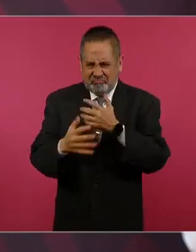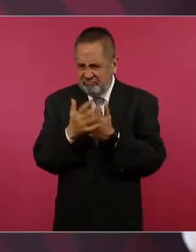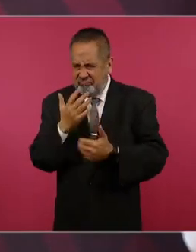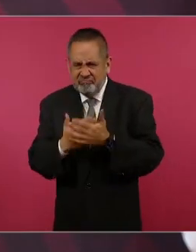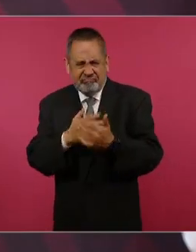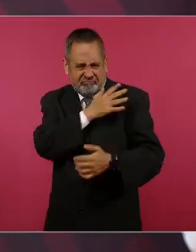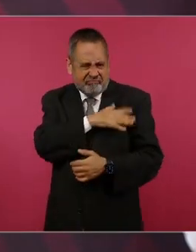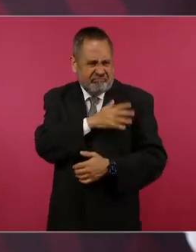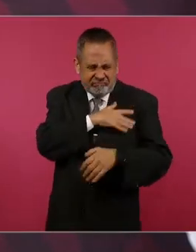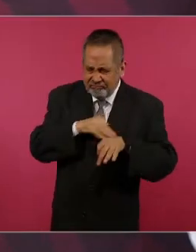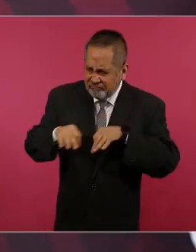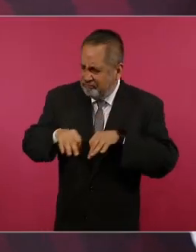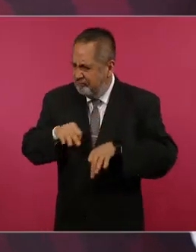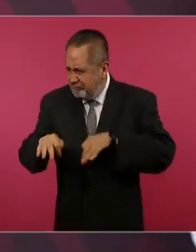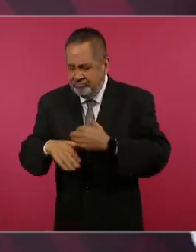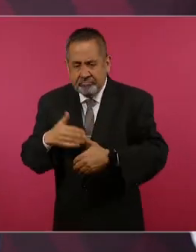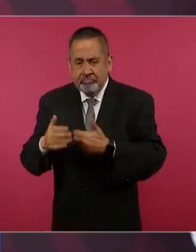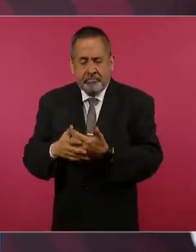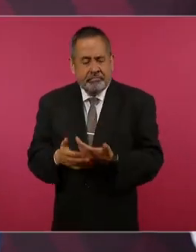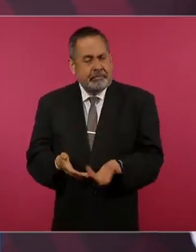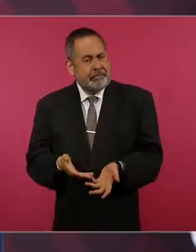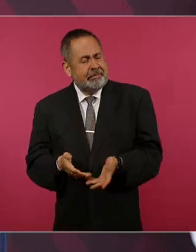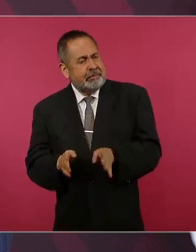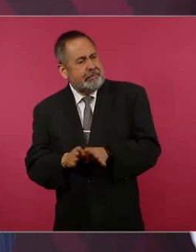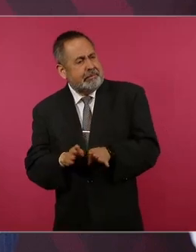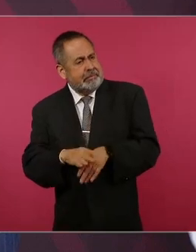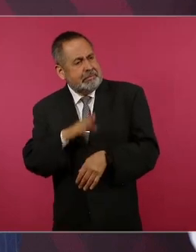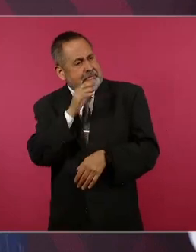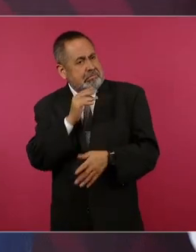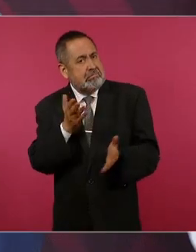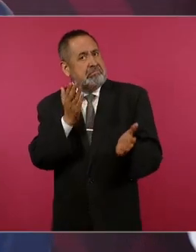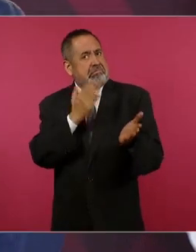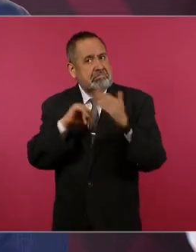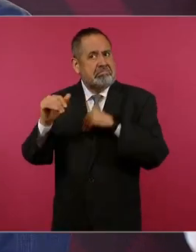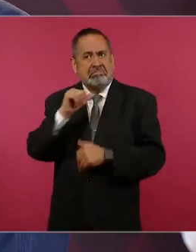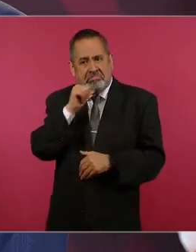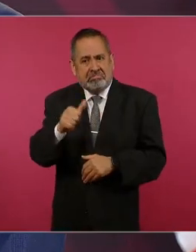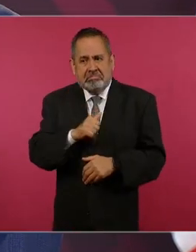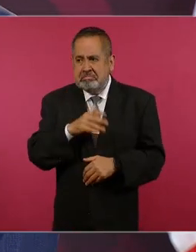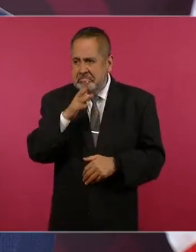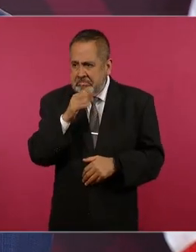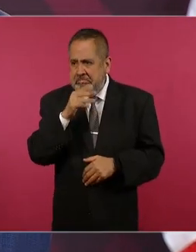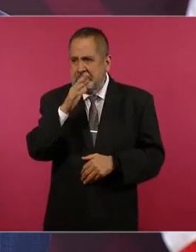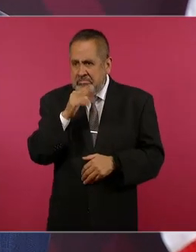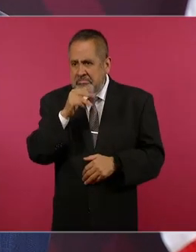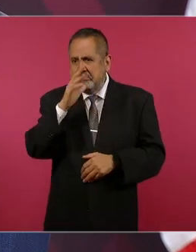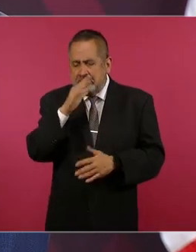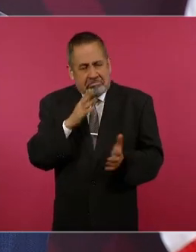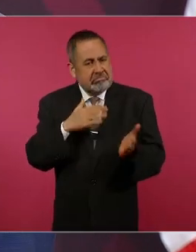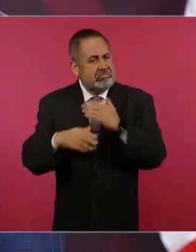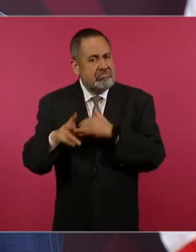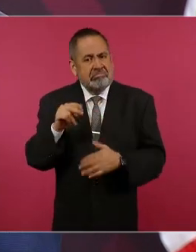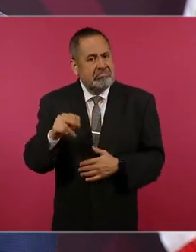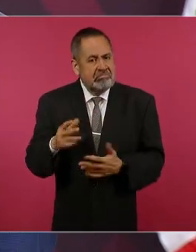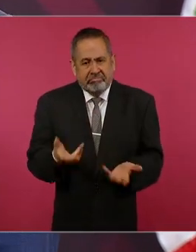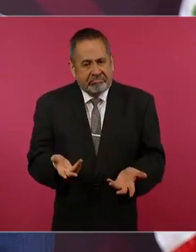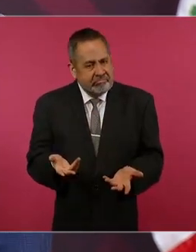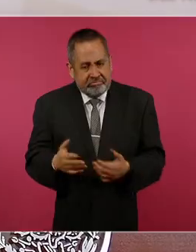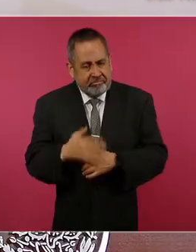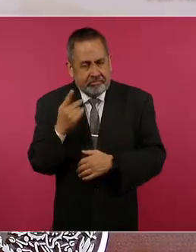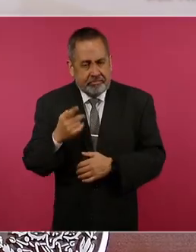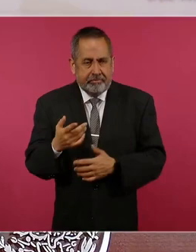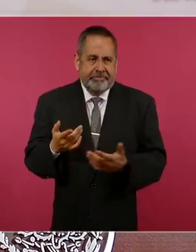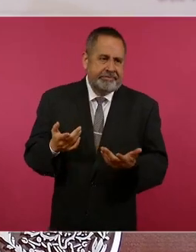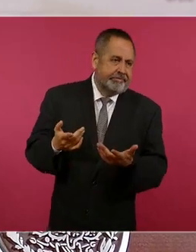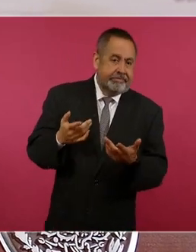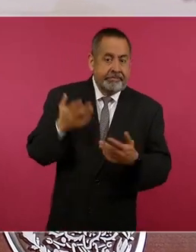no salíamos adelante. La gente tenía que irse